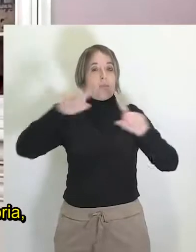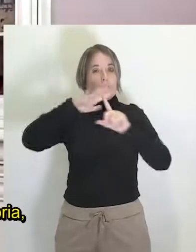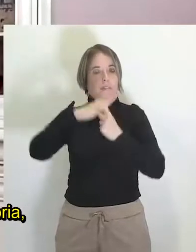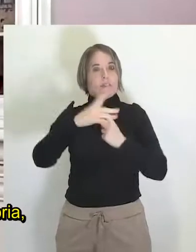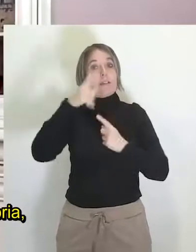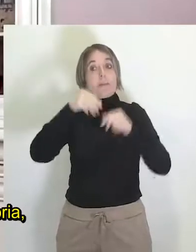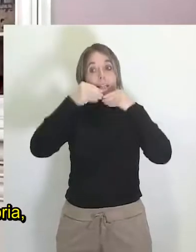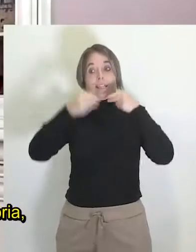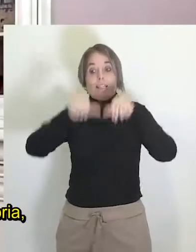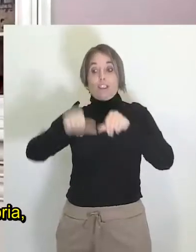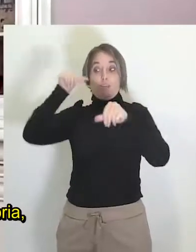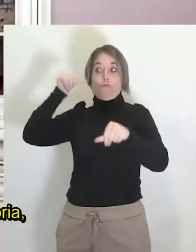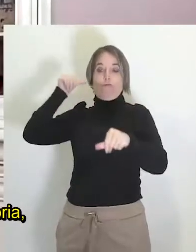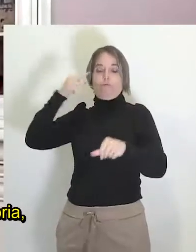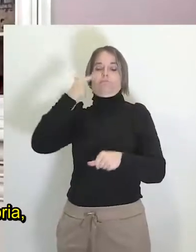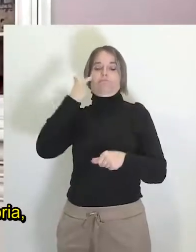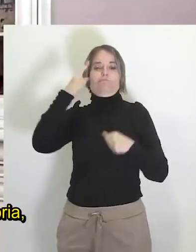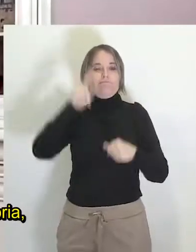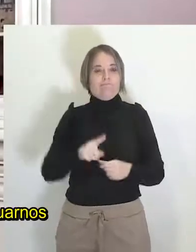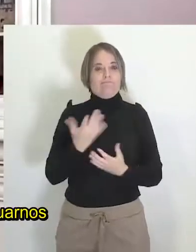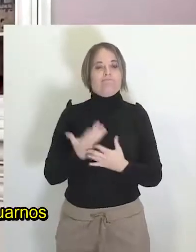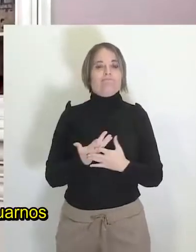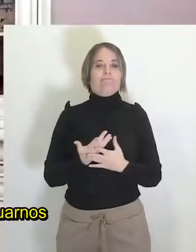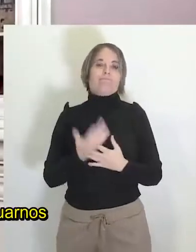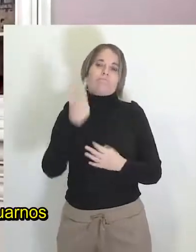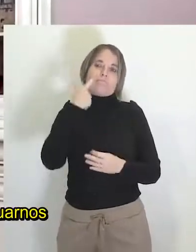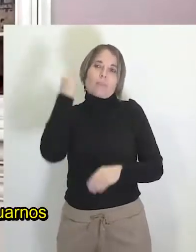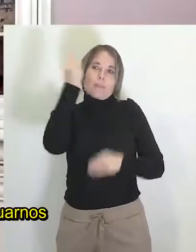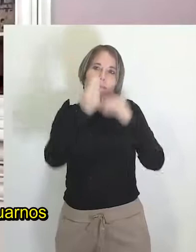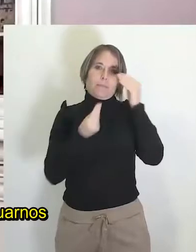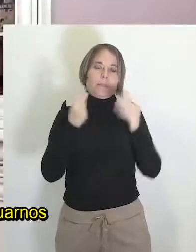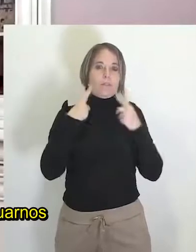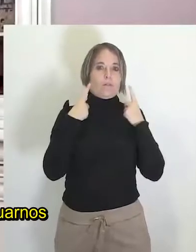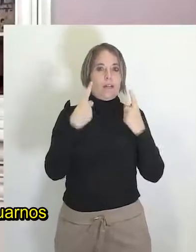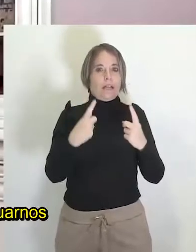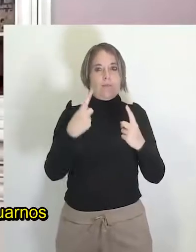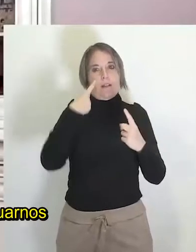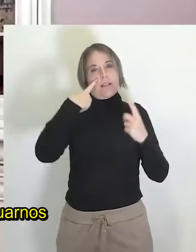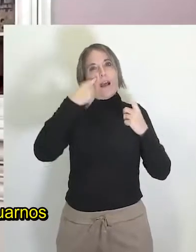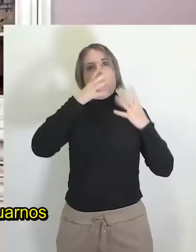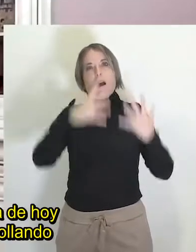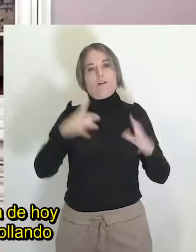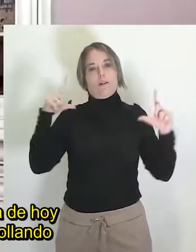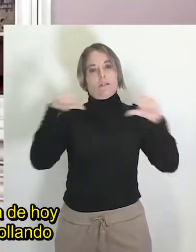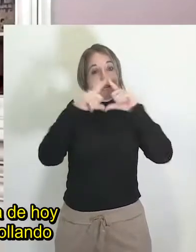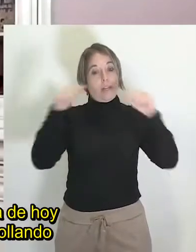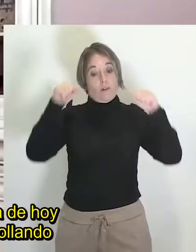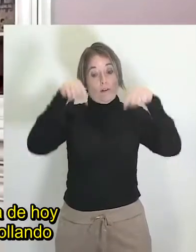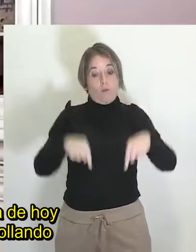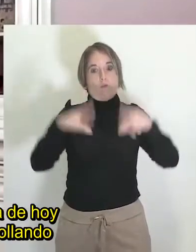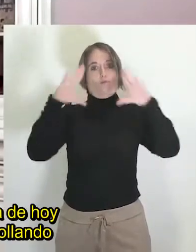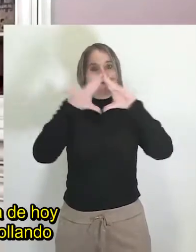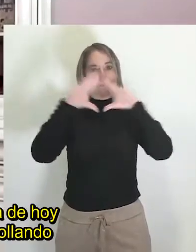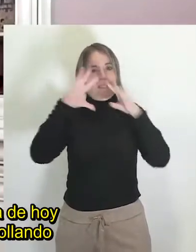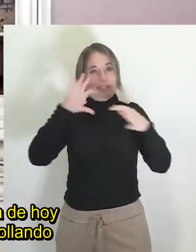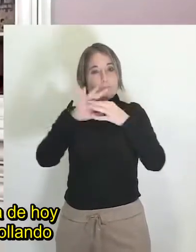Y miraba yo también a la historia, en la introducción, y creo que es necesario para situarnos en la Nicaragua de hoy, en los feminismos de